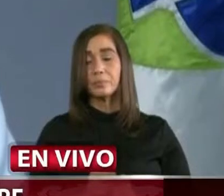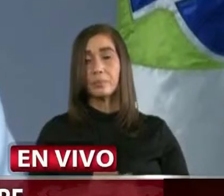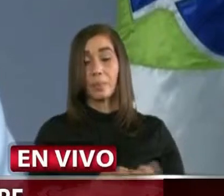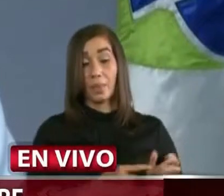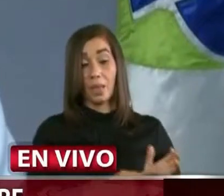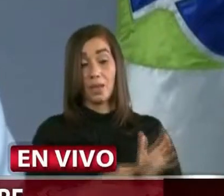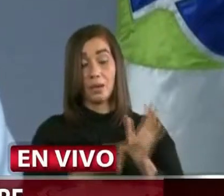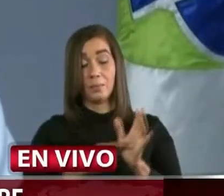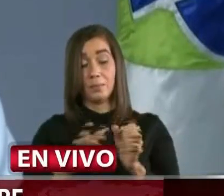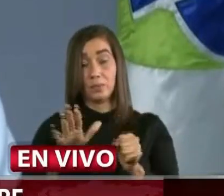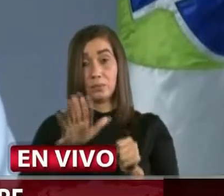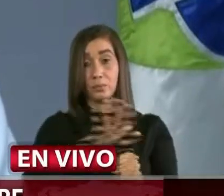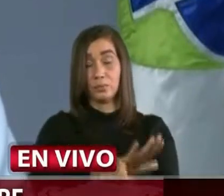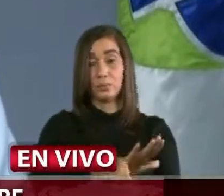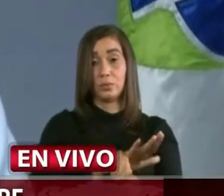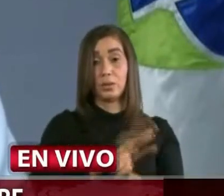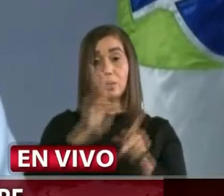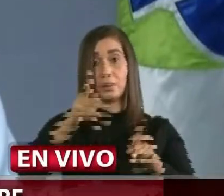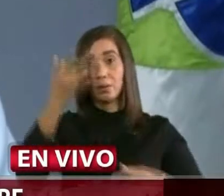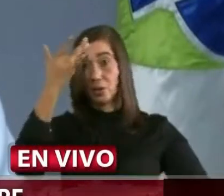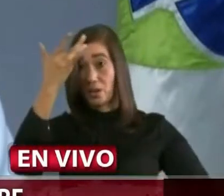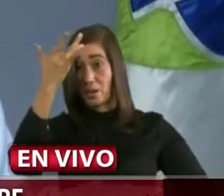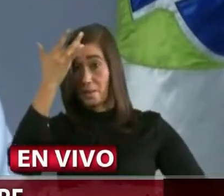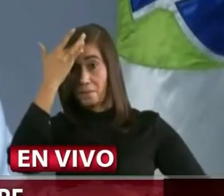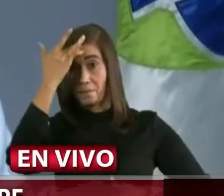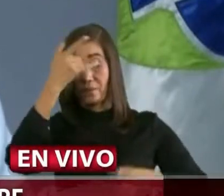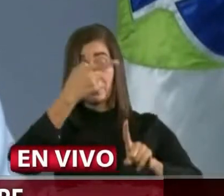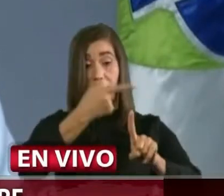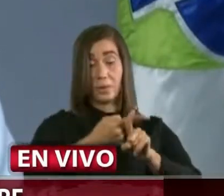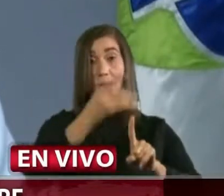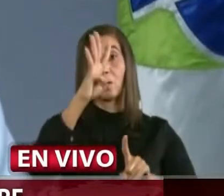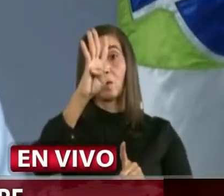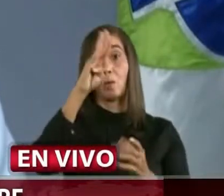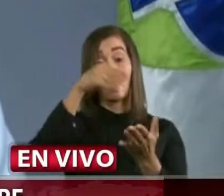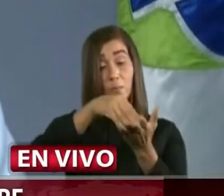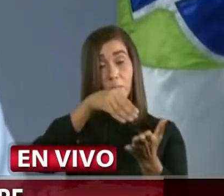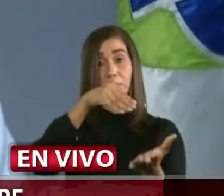reporta un total de casos confirmados de